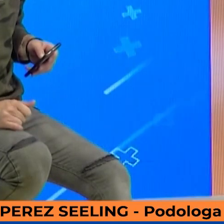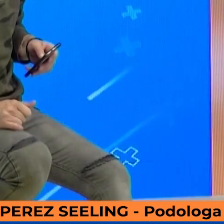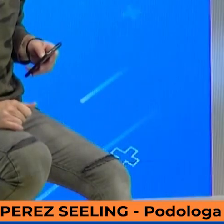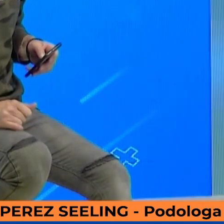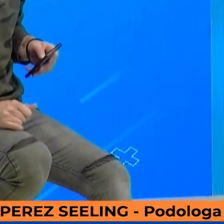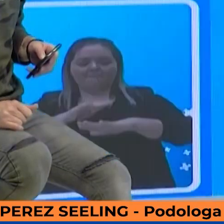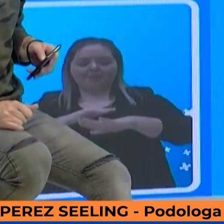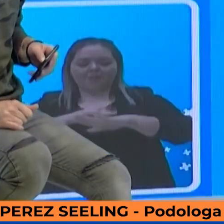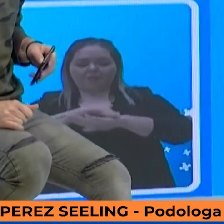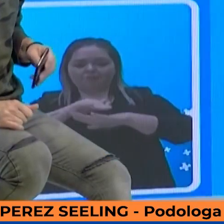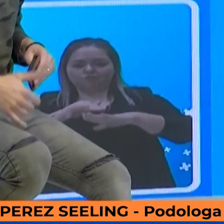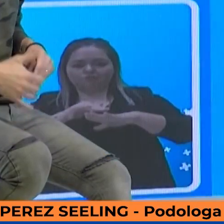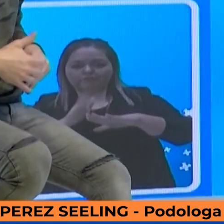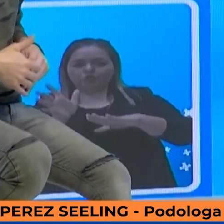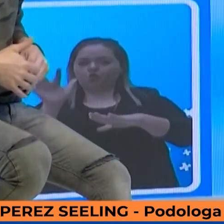enfermedad crónica